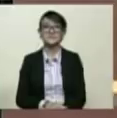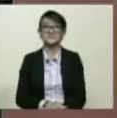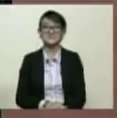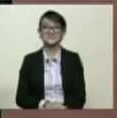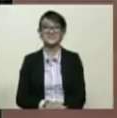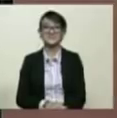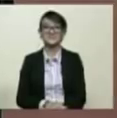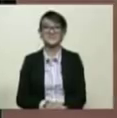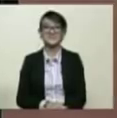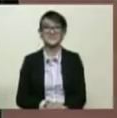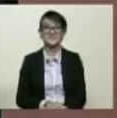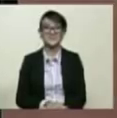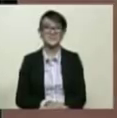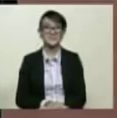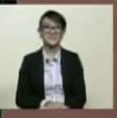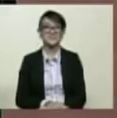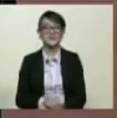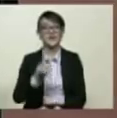Diana Vázquez,